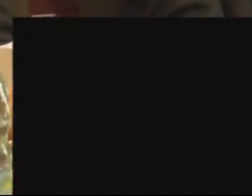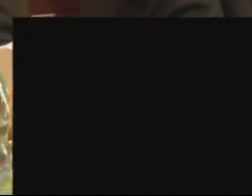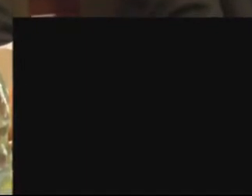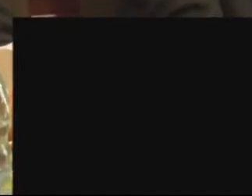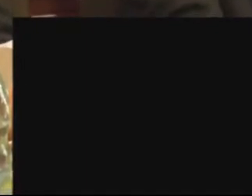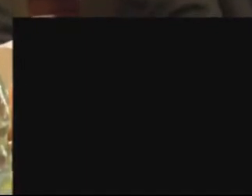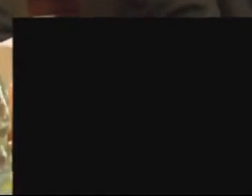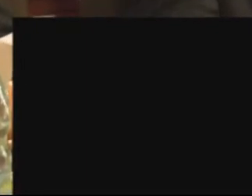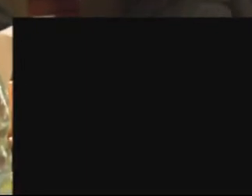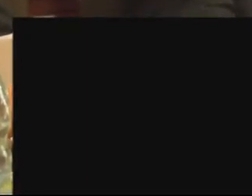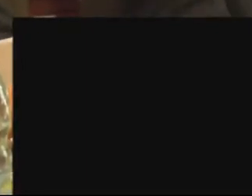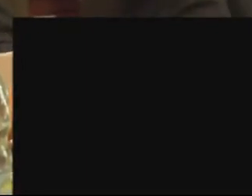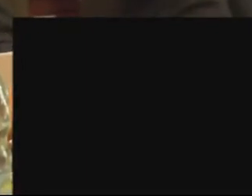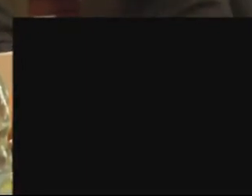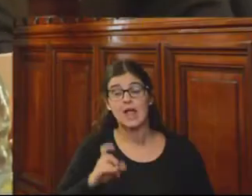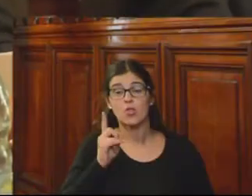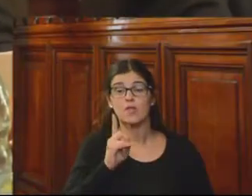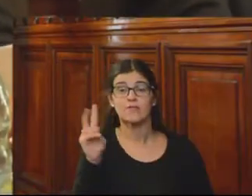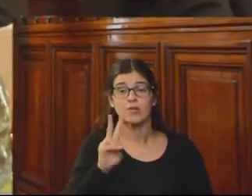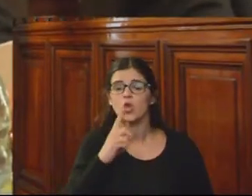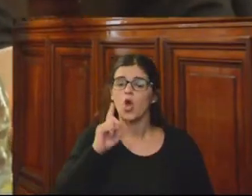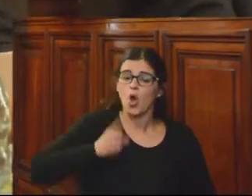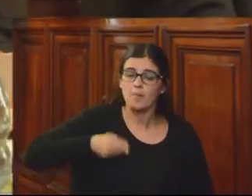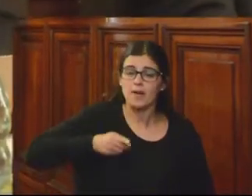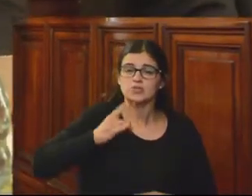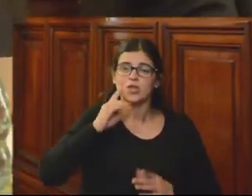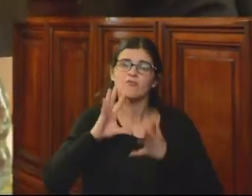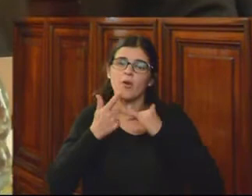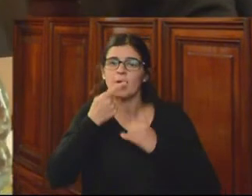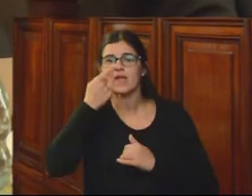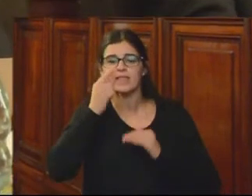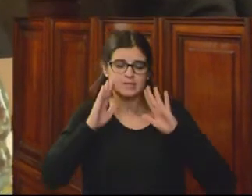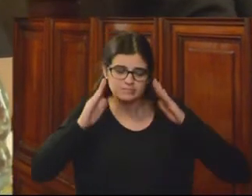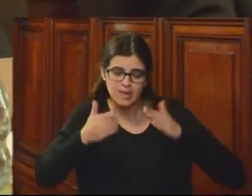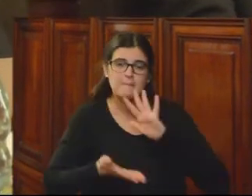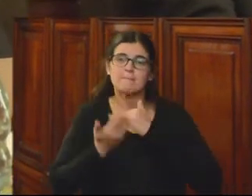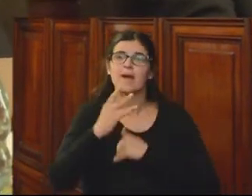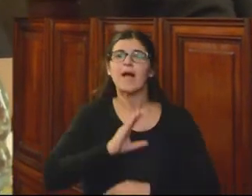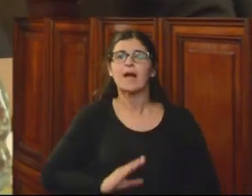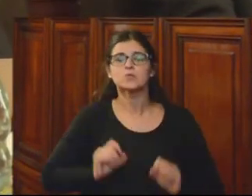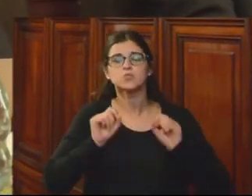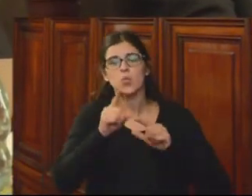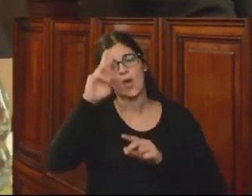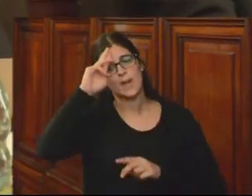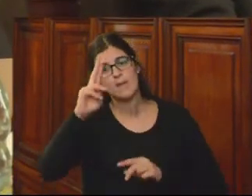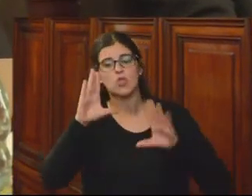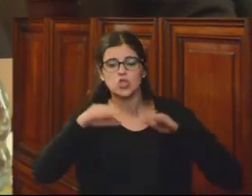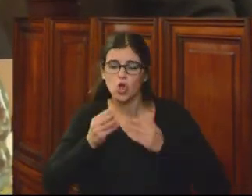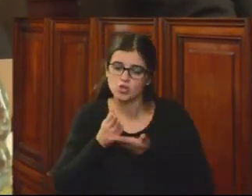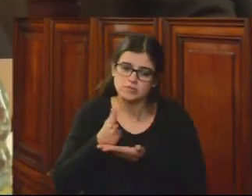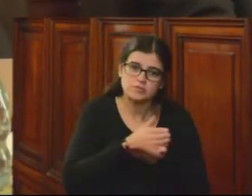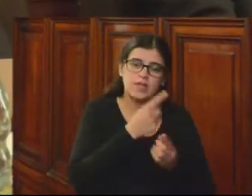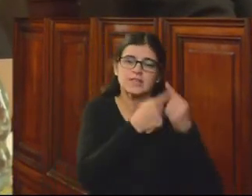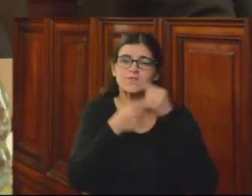deber fundamental. El Estado bolivariano la asume como obligación y campo de máximo interés y se caracteriza por su carácter de respeto a todas las corrientes del